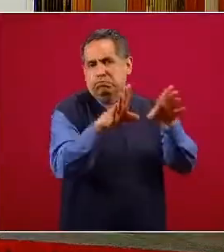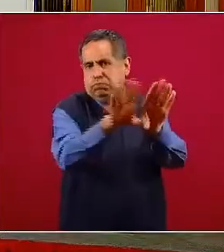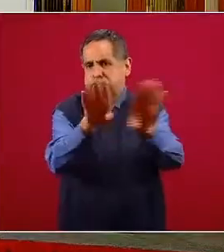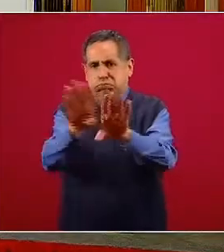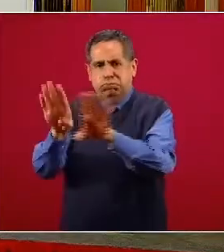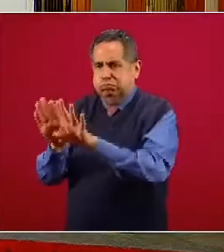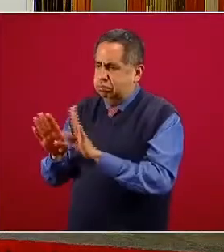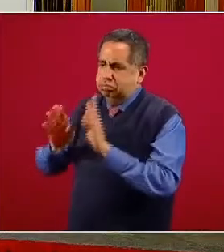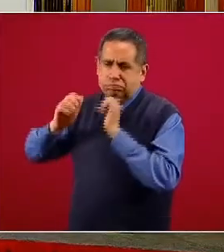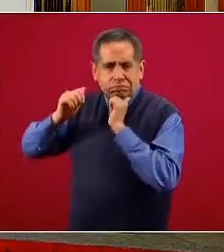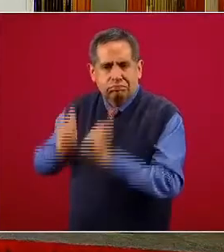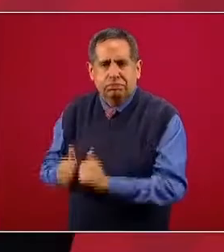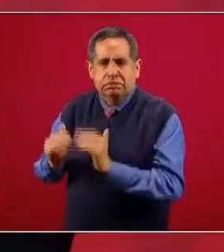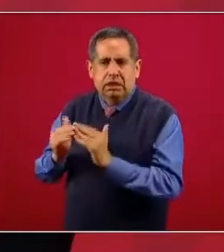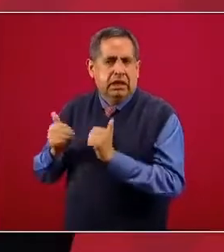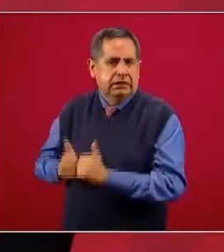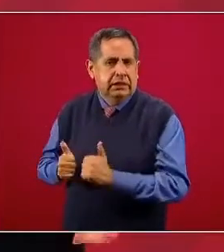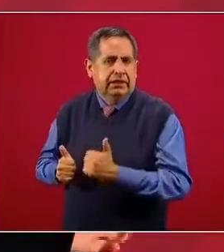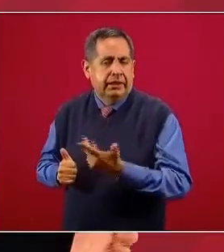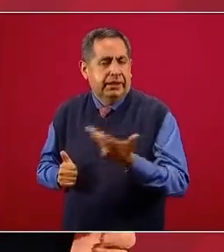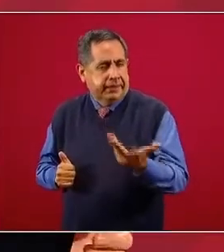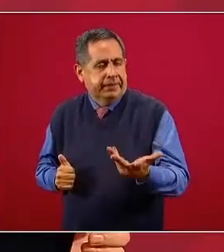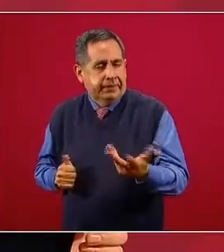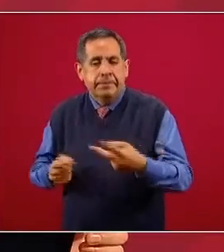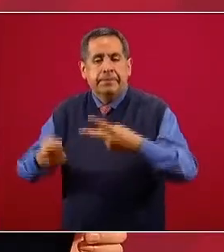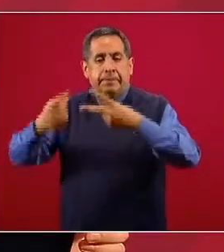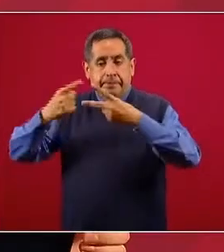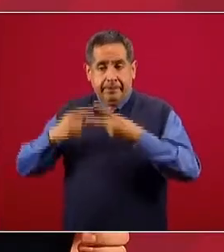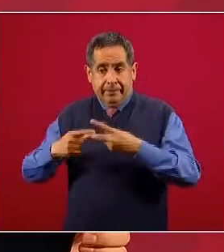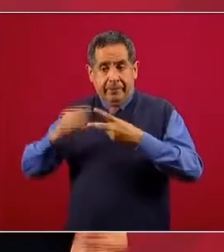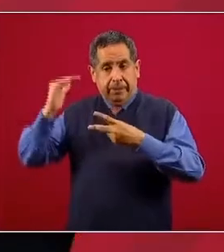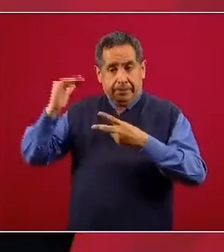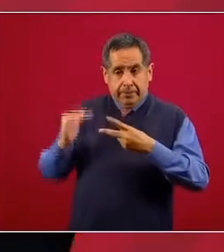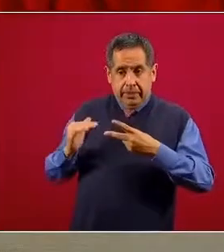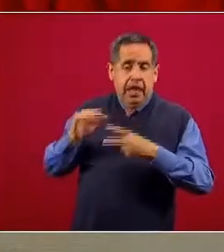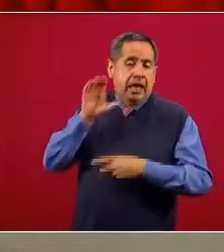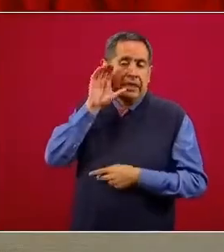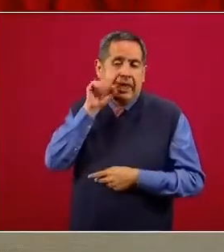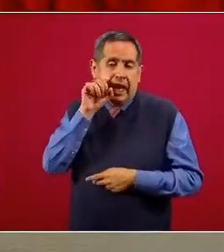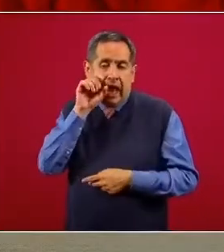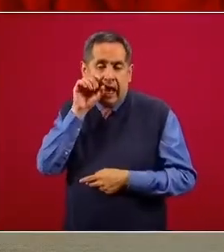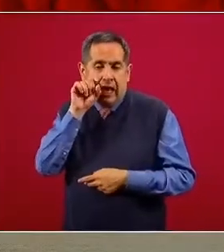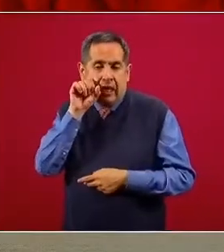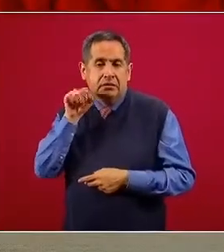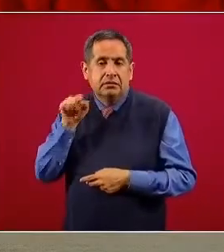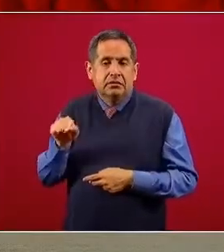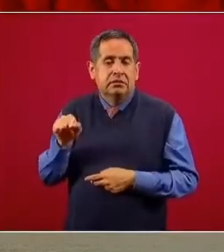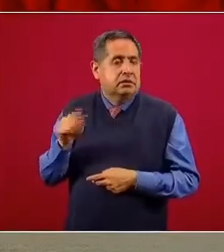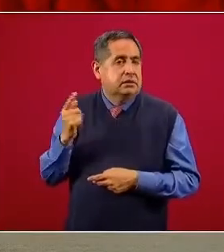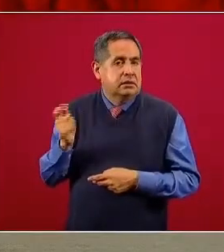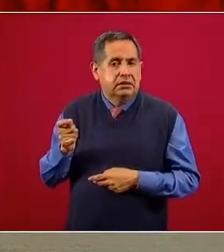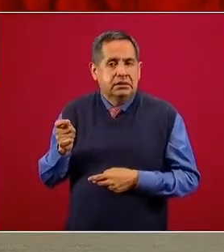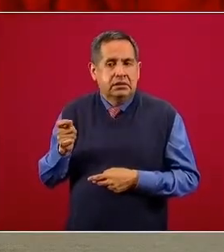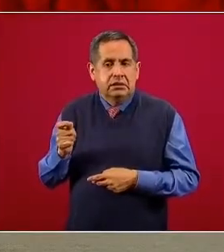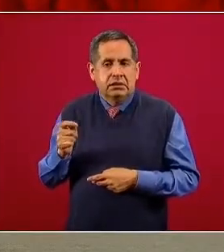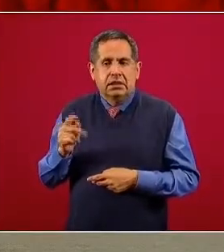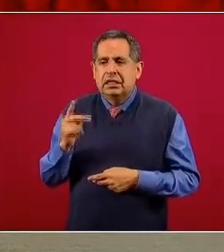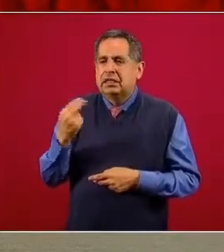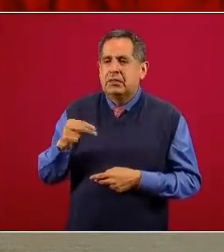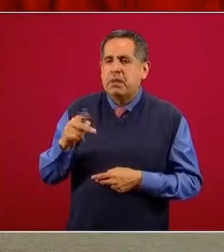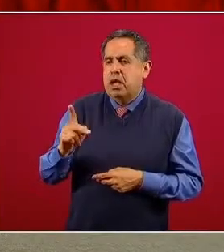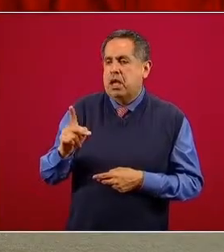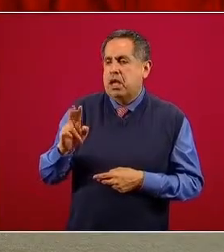recreación. Después tenemos el color naranja, que es el color de